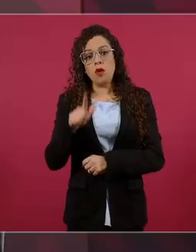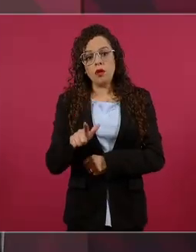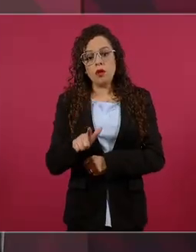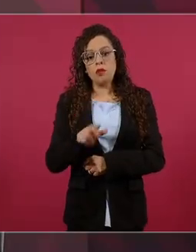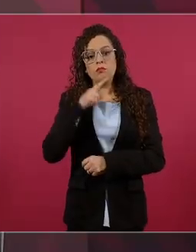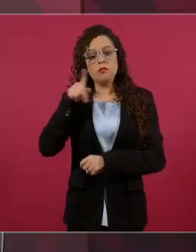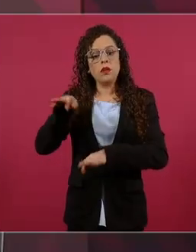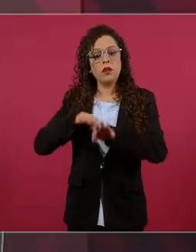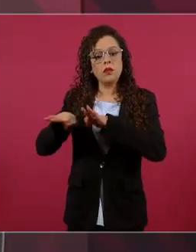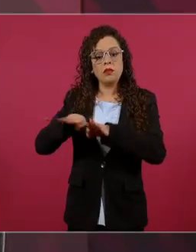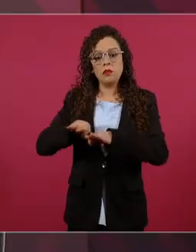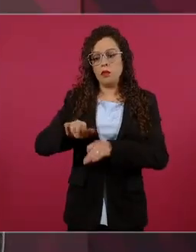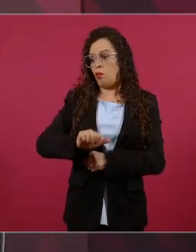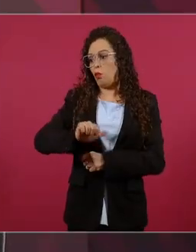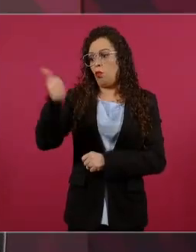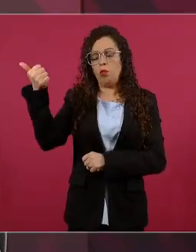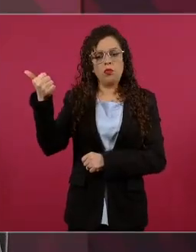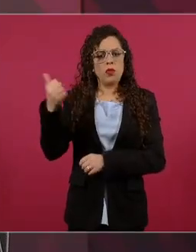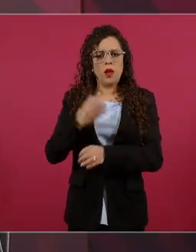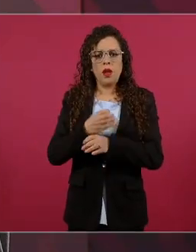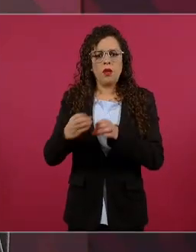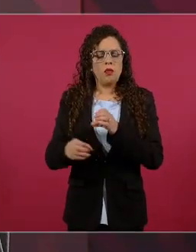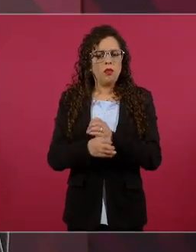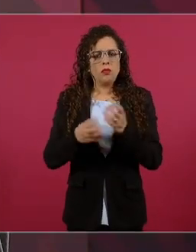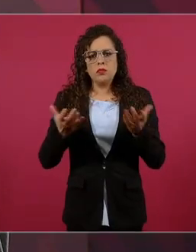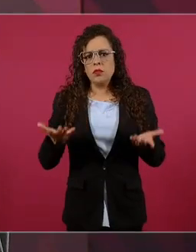dedícate a otra cosa.